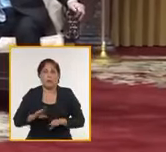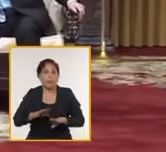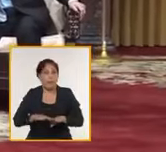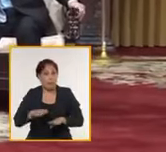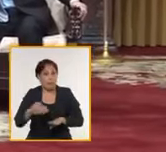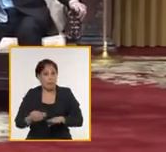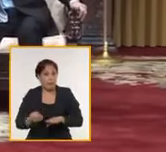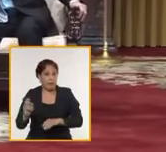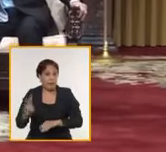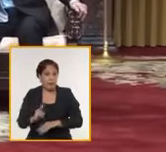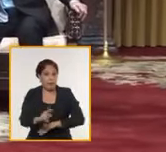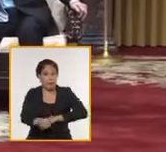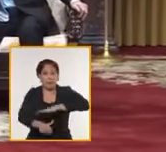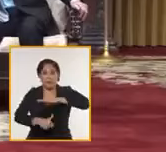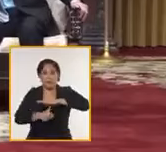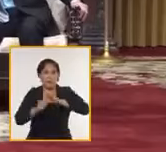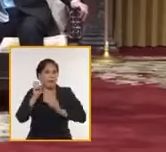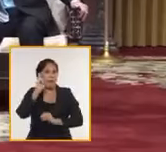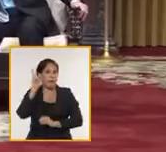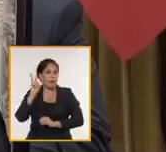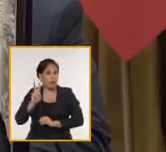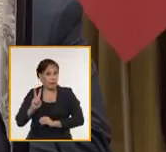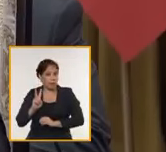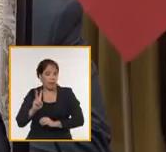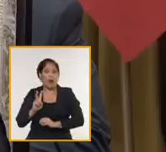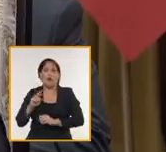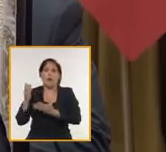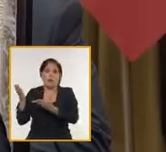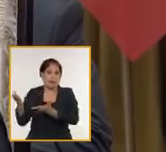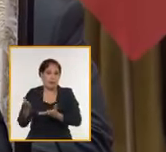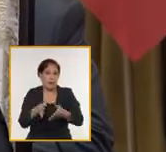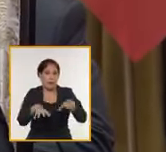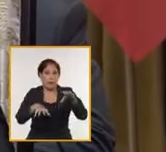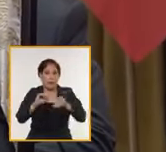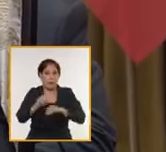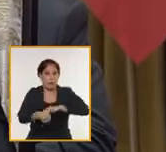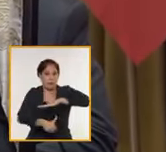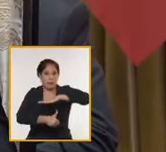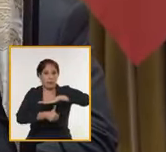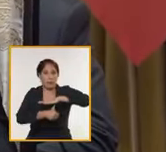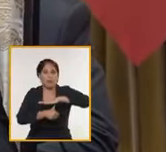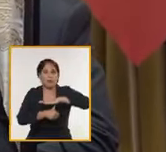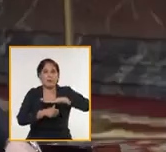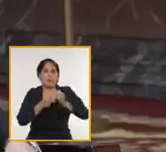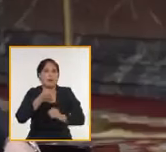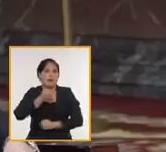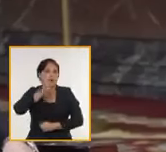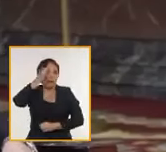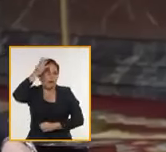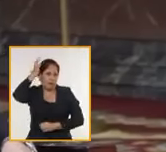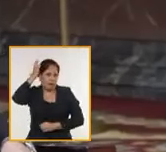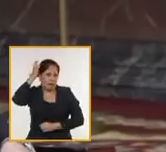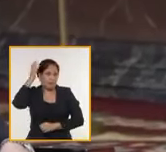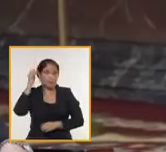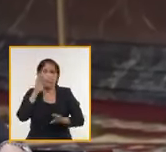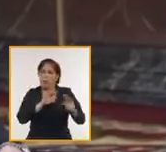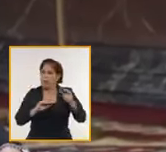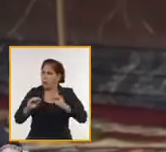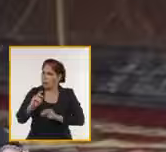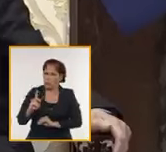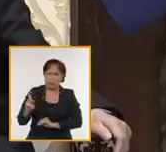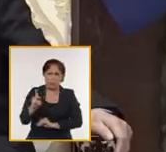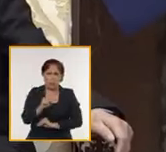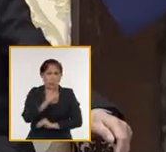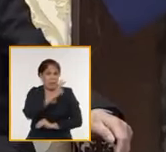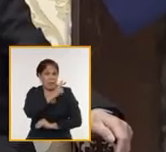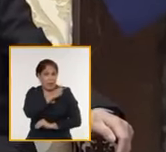Posteriormente, el presidente de Vietnam, Luo Quon, recibió en el Palacio Presidencial al mandatario cubano. Durante las conversaciones, el